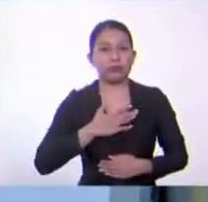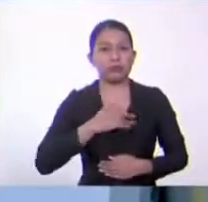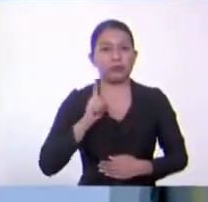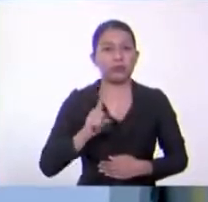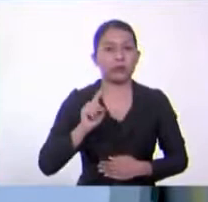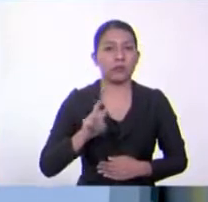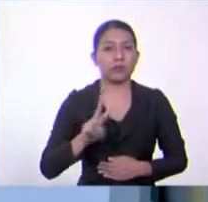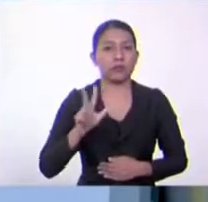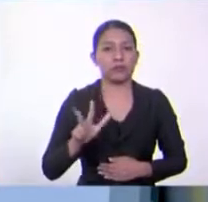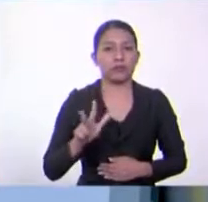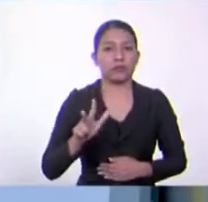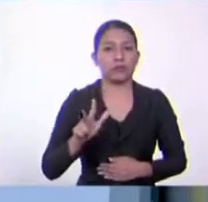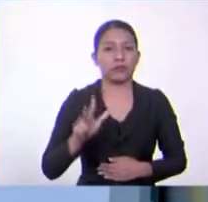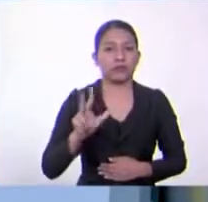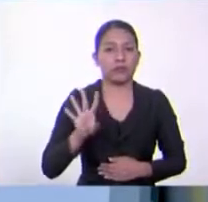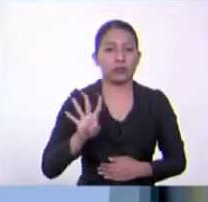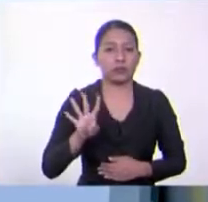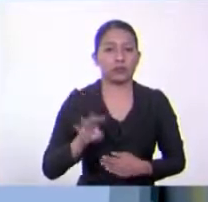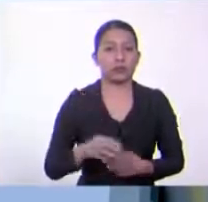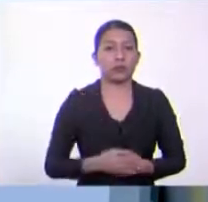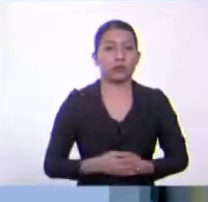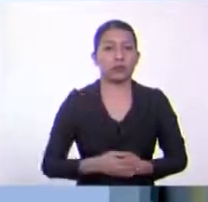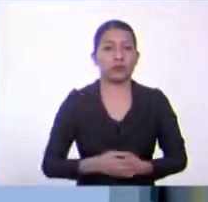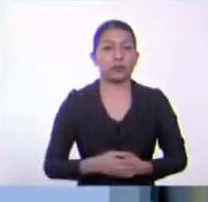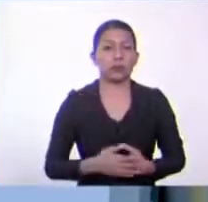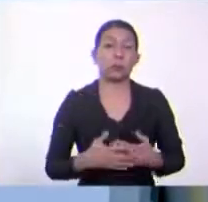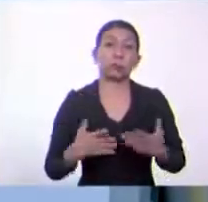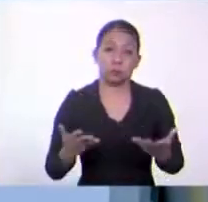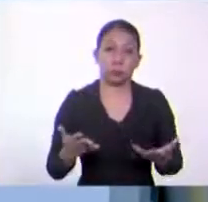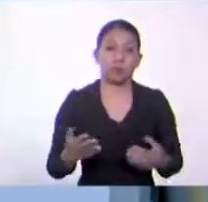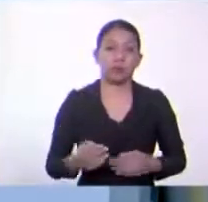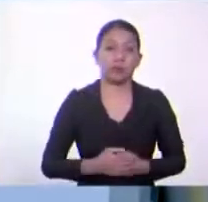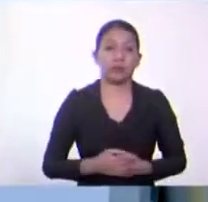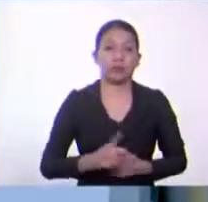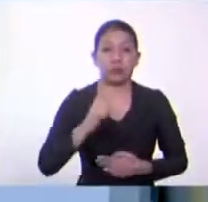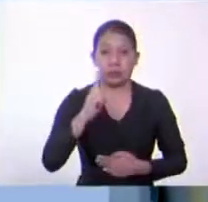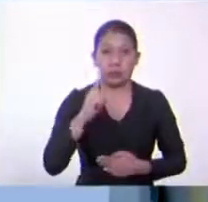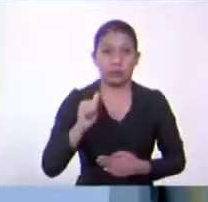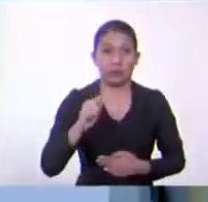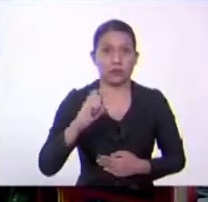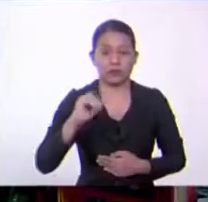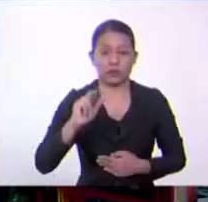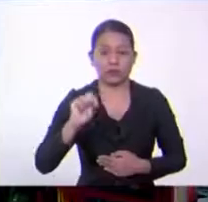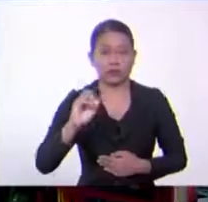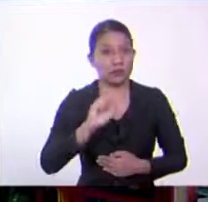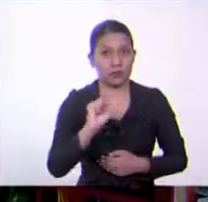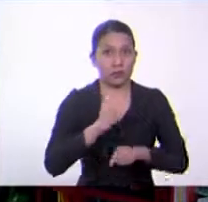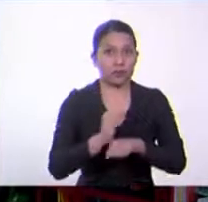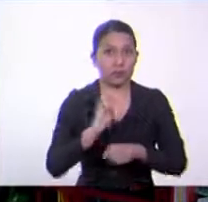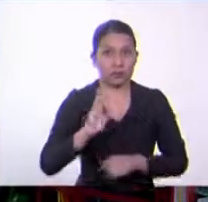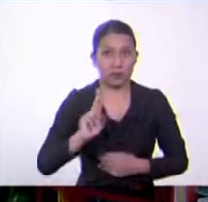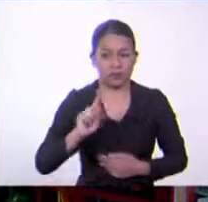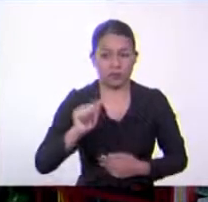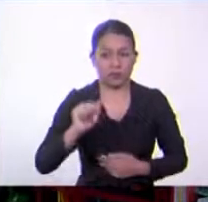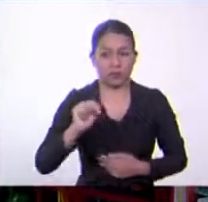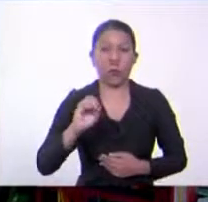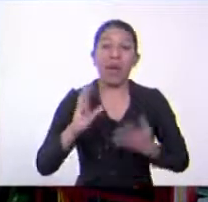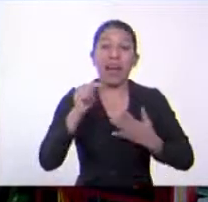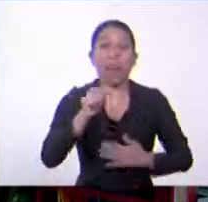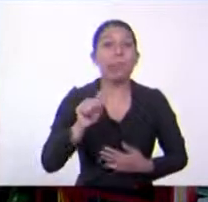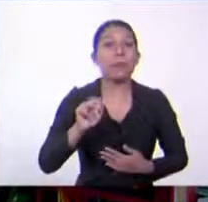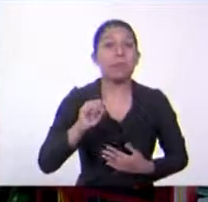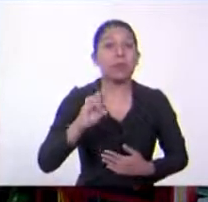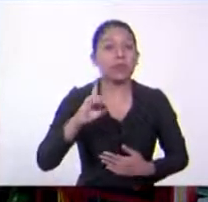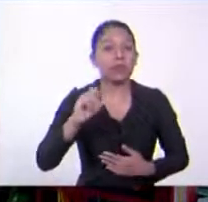2, 3, 4. Por tanto, en un alcano es butano, pero como es una amida, se le coloca